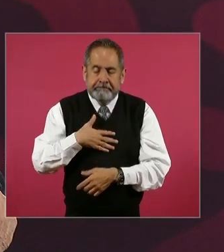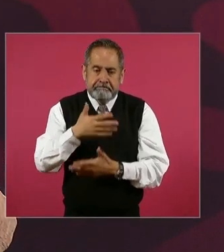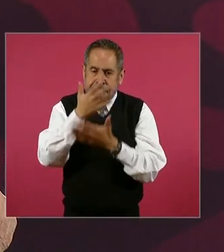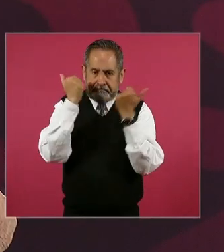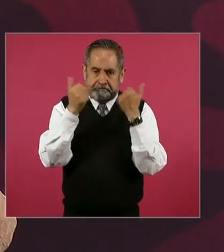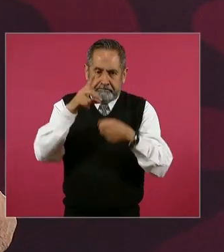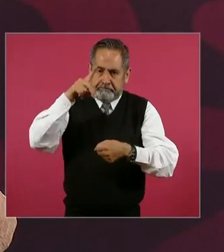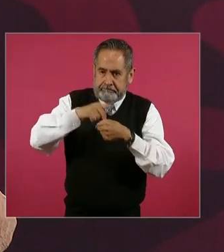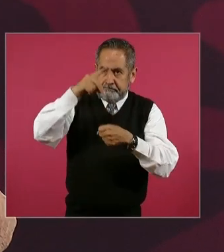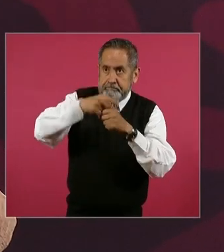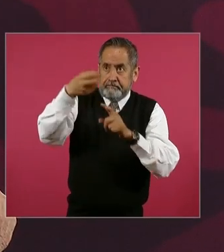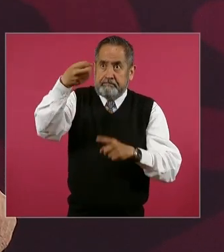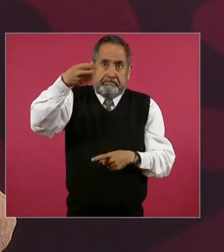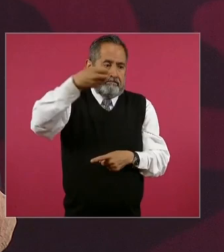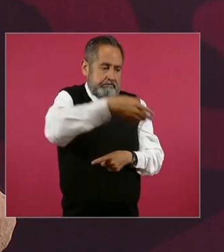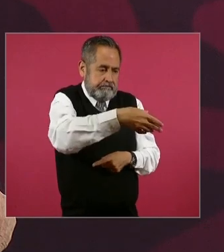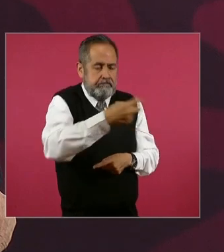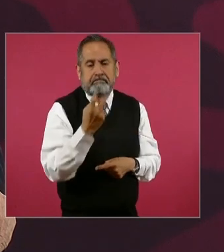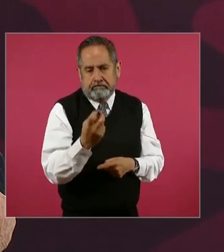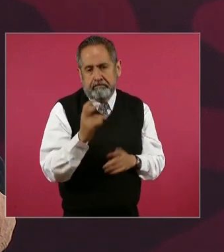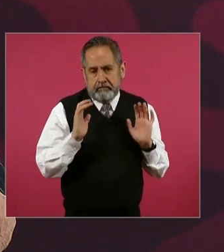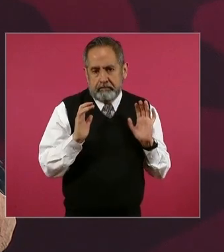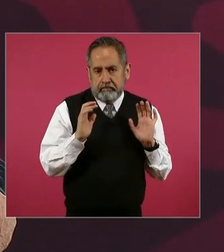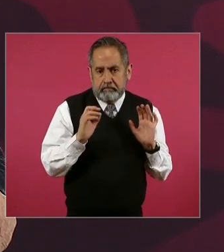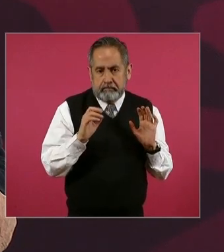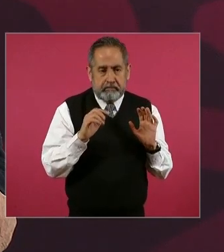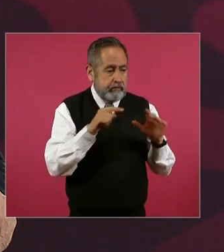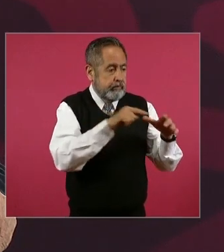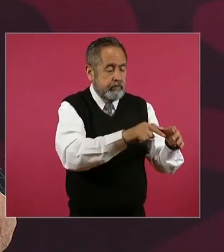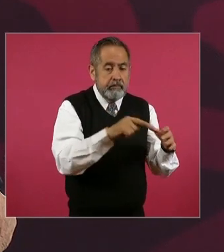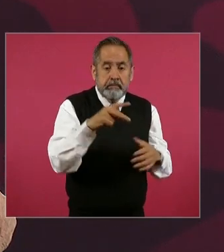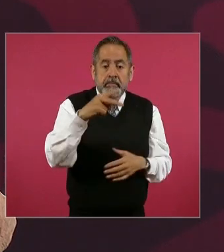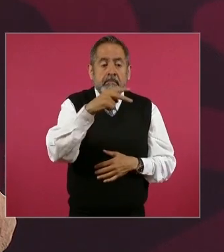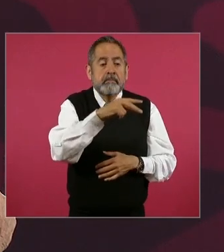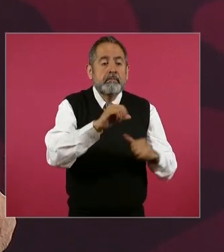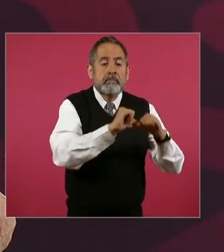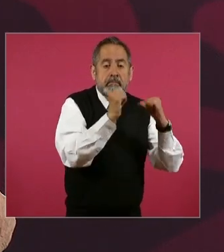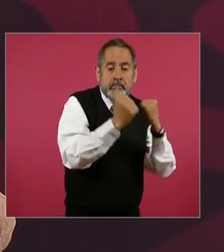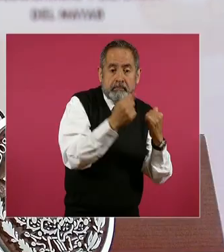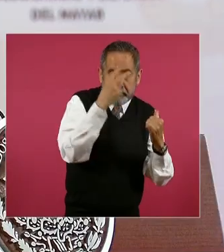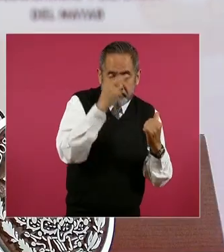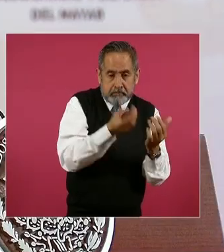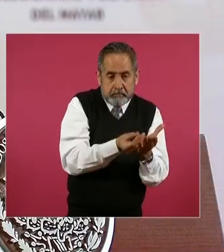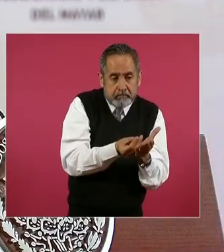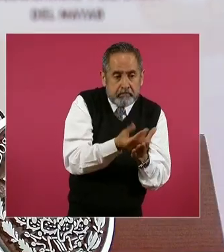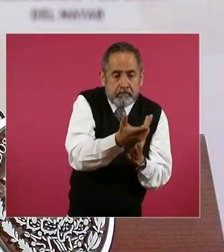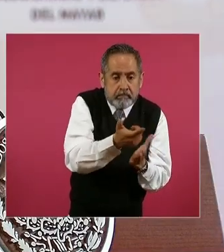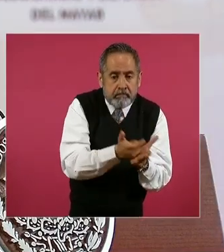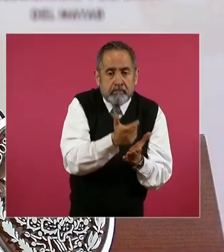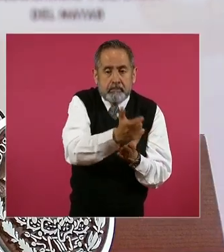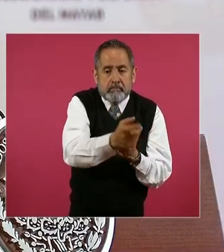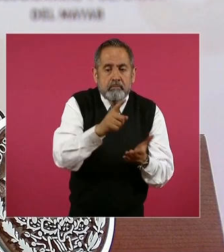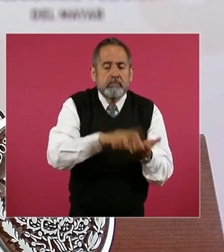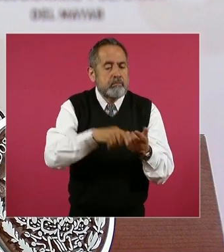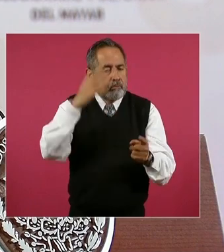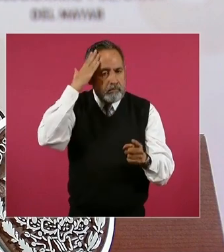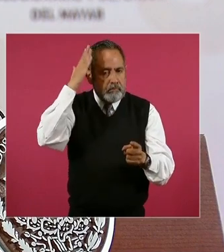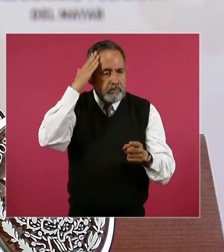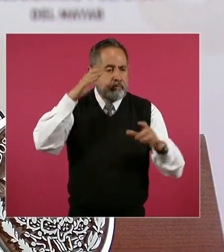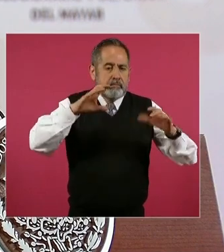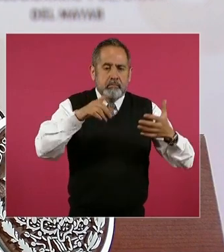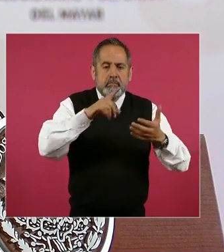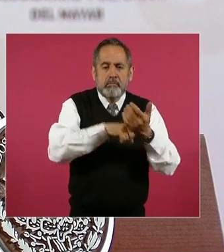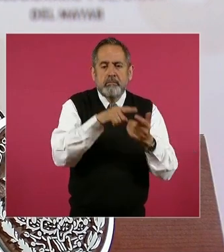dinero que se autopago desde mexicanos contra la corrupción uno de los líderes de la